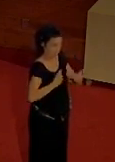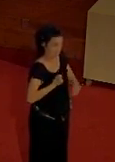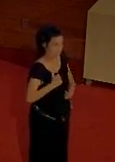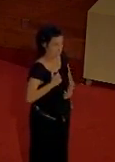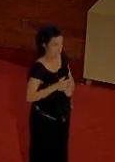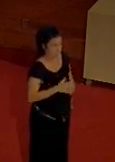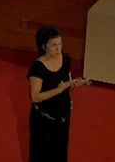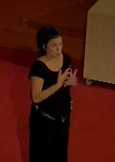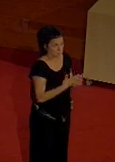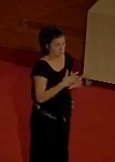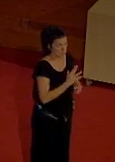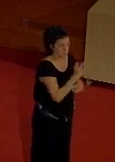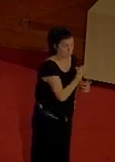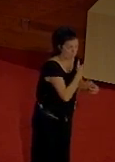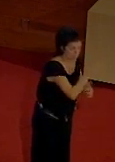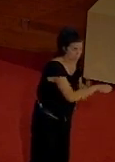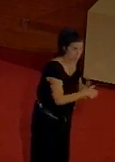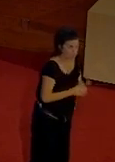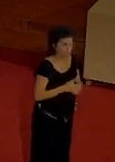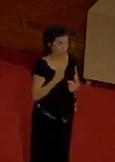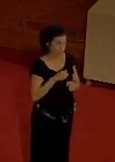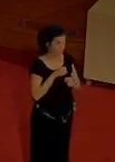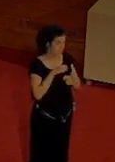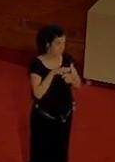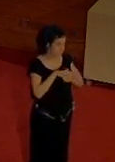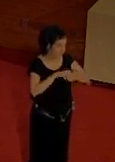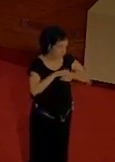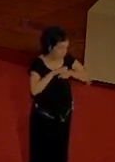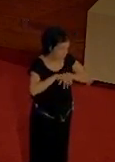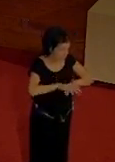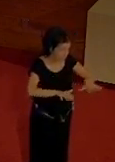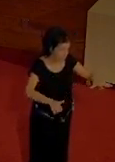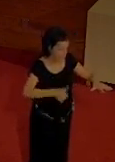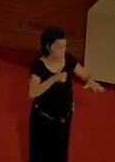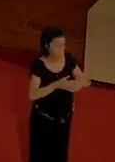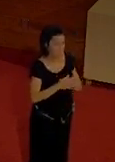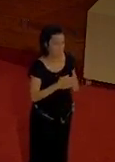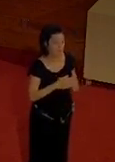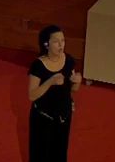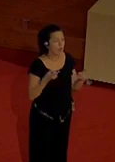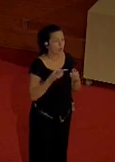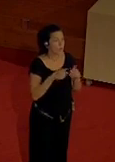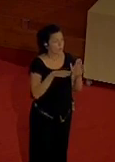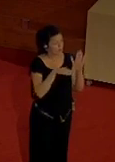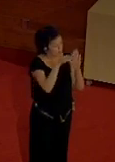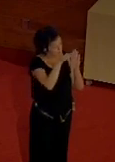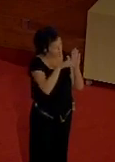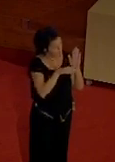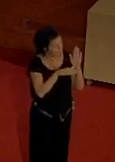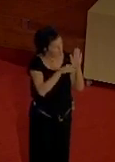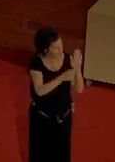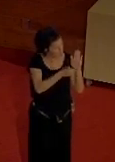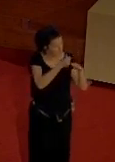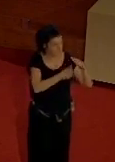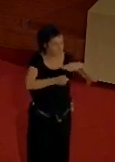voluntades para aumentar su influencia para intentar ocupar ese lugar que considera que le corresponde luego desde ese punto de